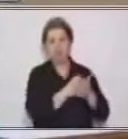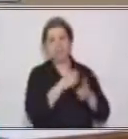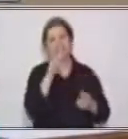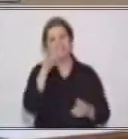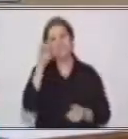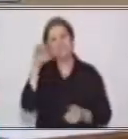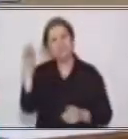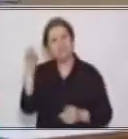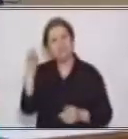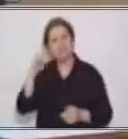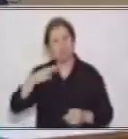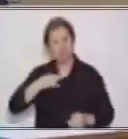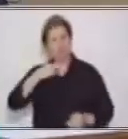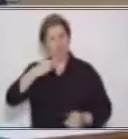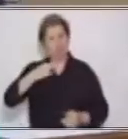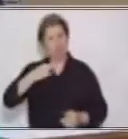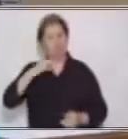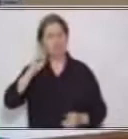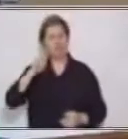Interesante.